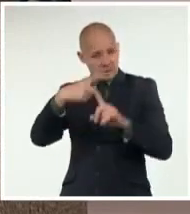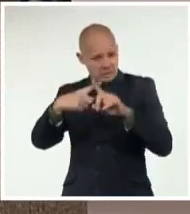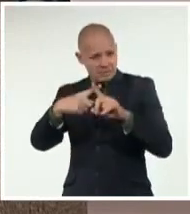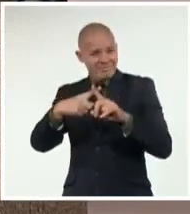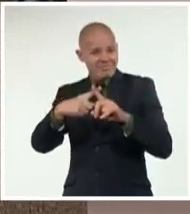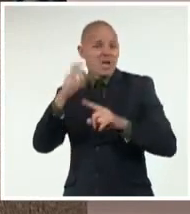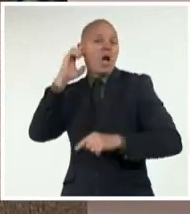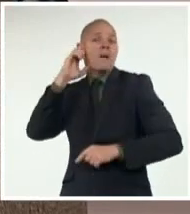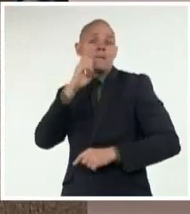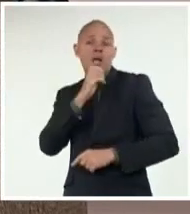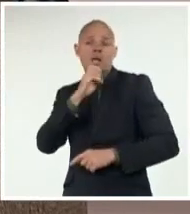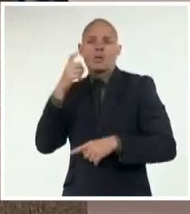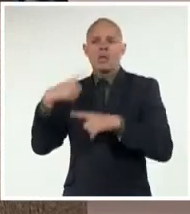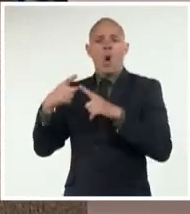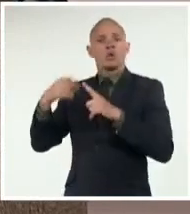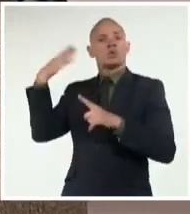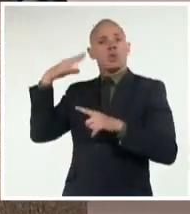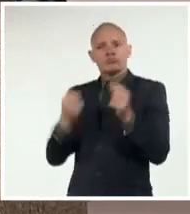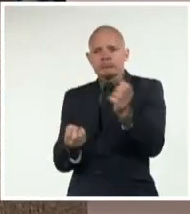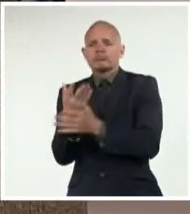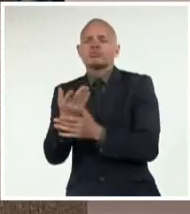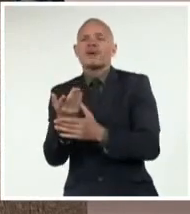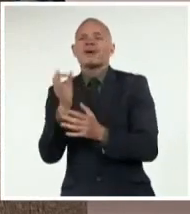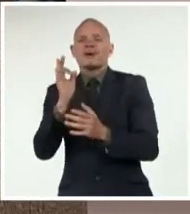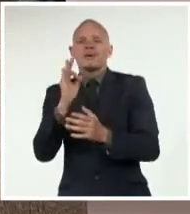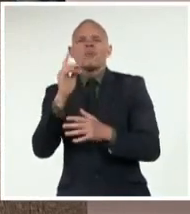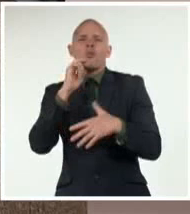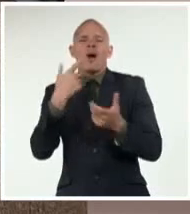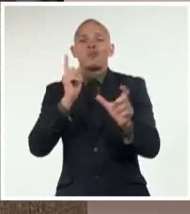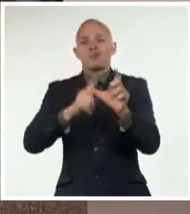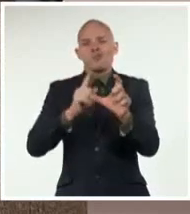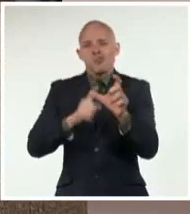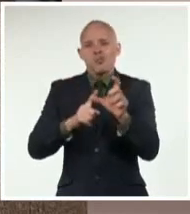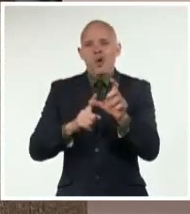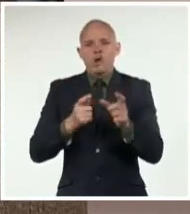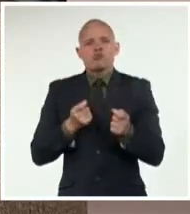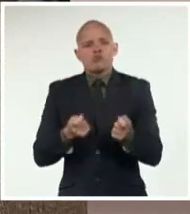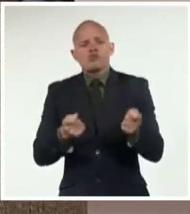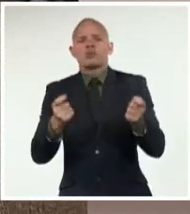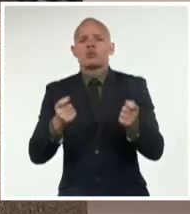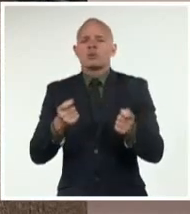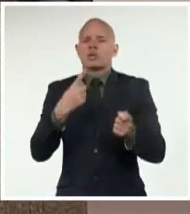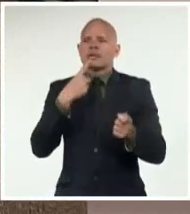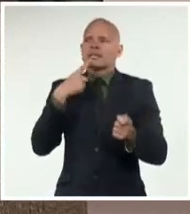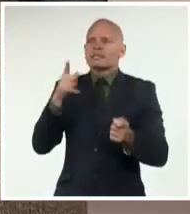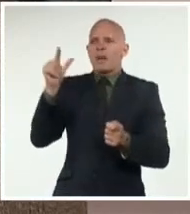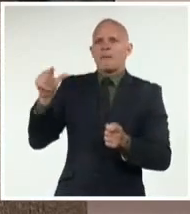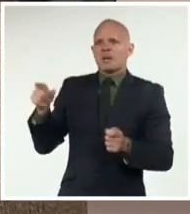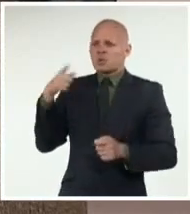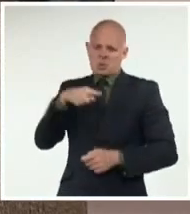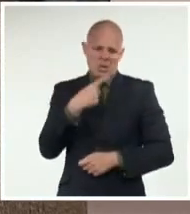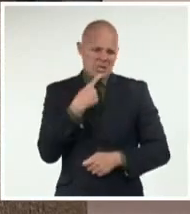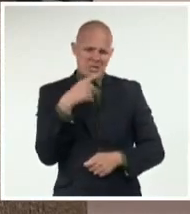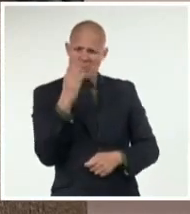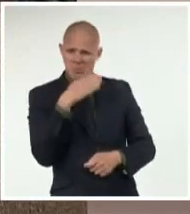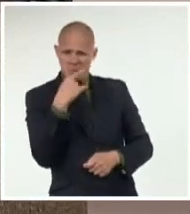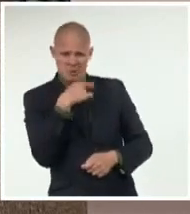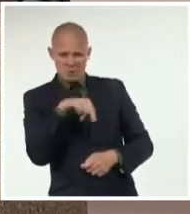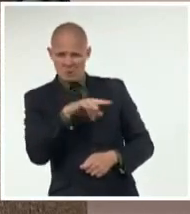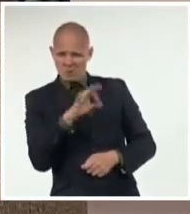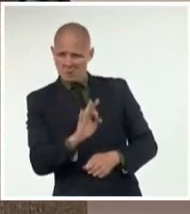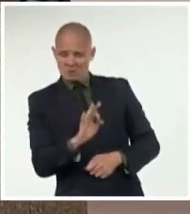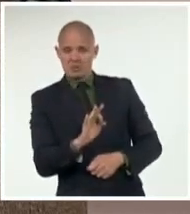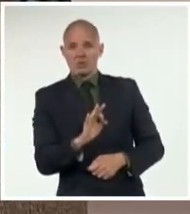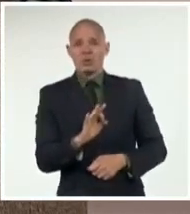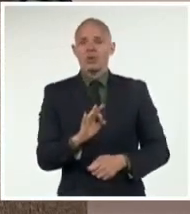Comunista aparecieron para movilizar a los explotados y aterrar a los explotadores. La certeza de que